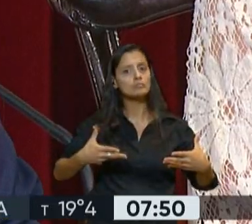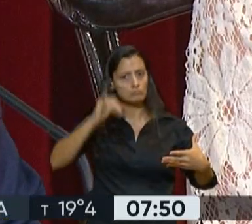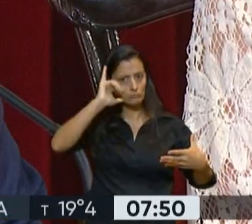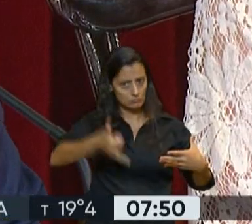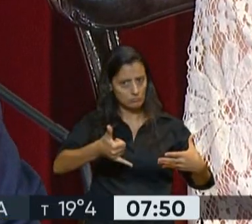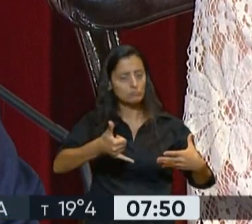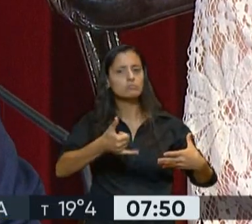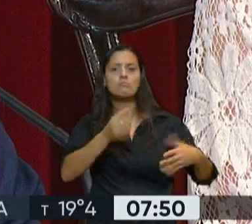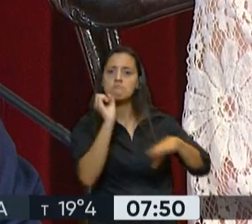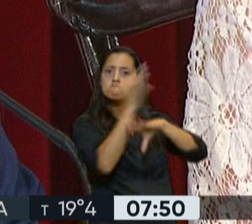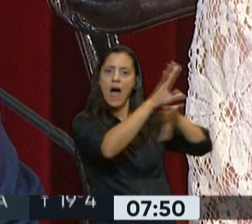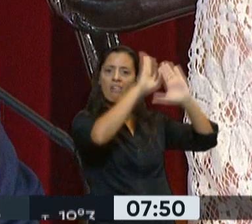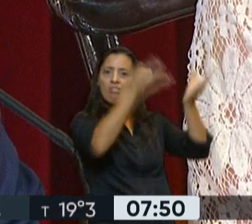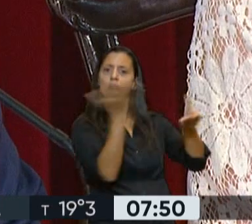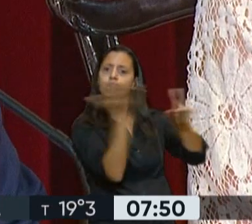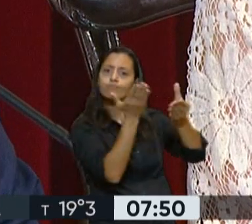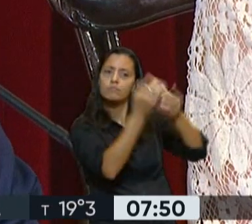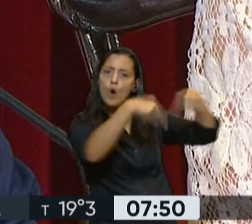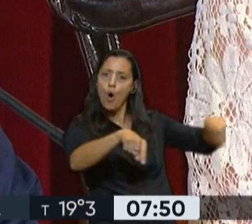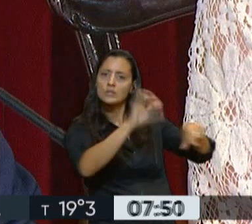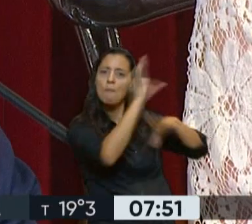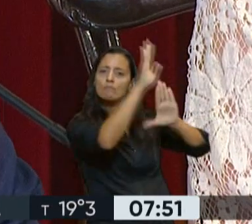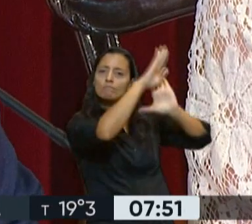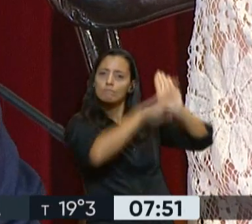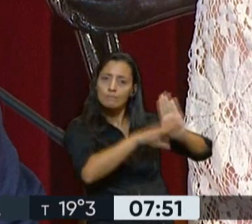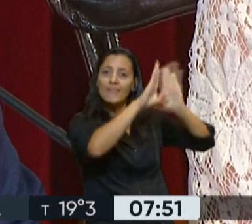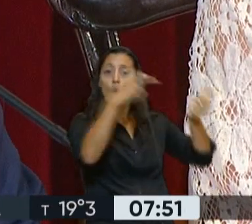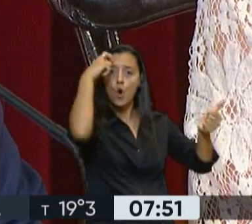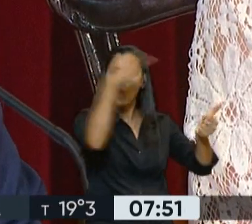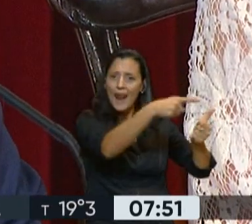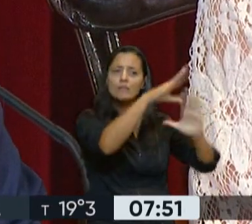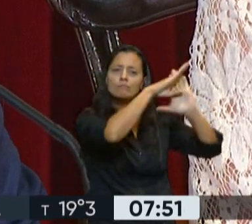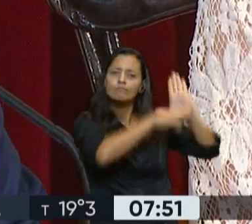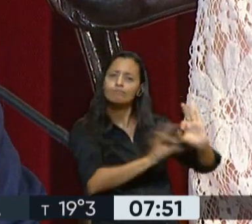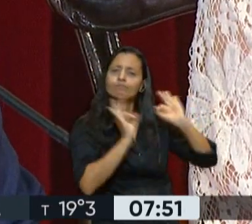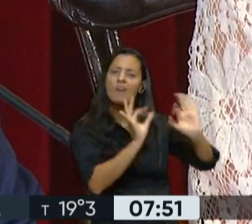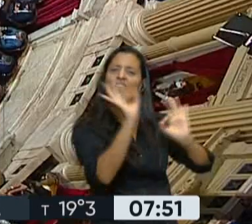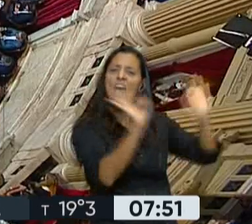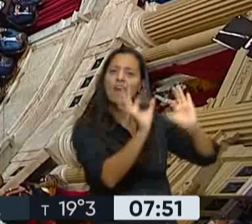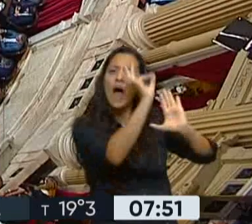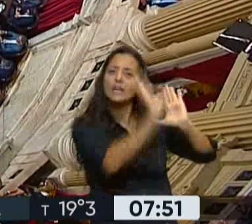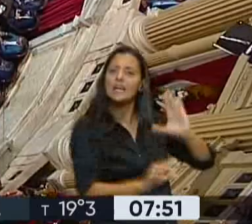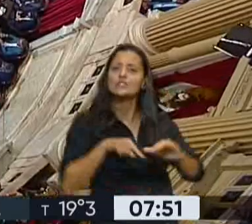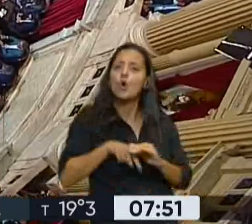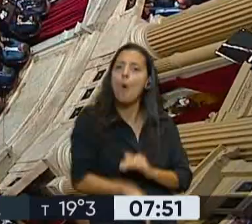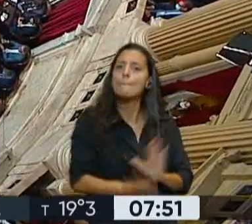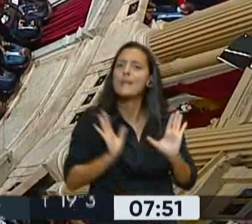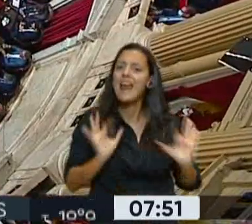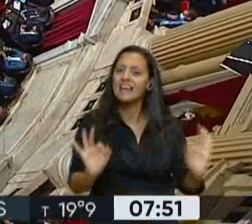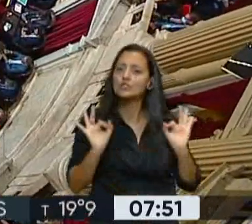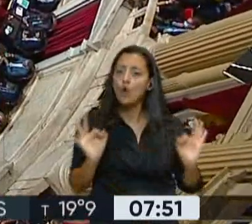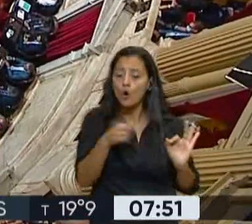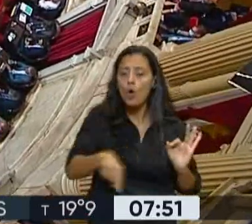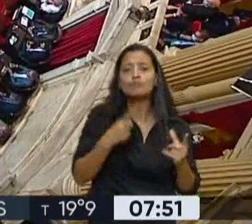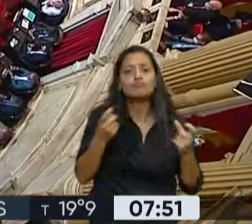elevaremos los documentos que constituyen el acuerdo al Congreso de la Nación con la totalidad de los detalles. Necesitamos que